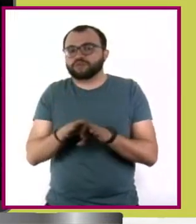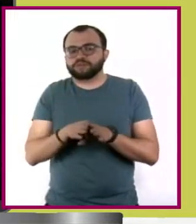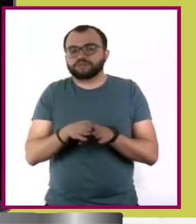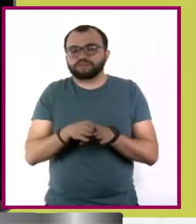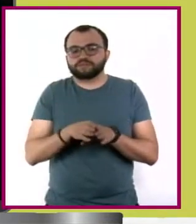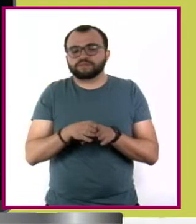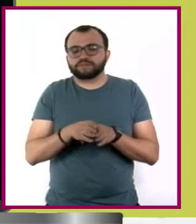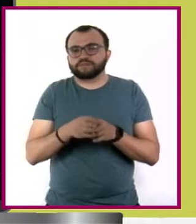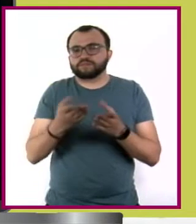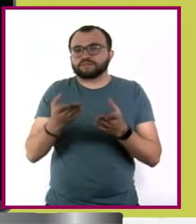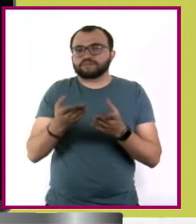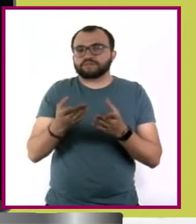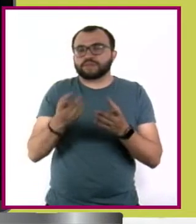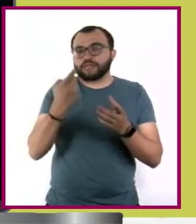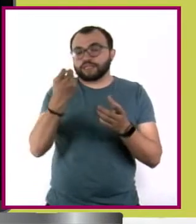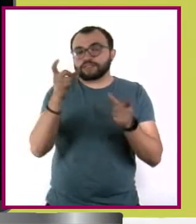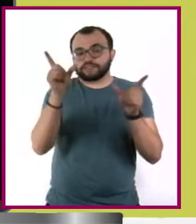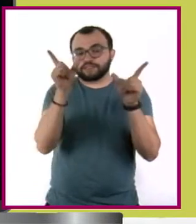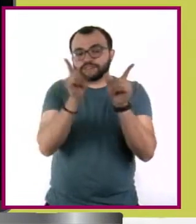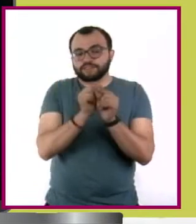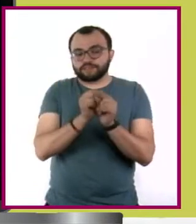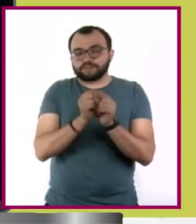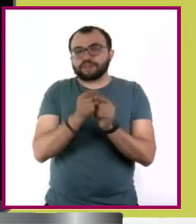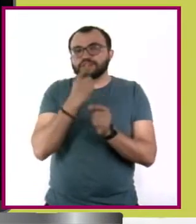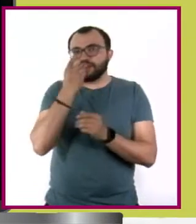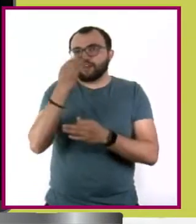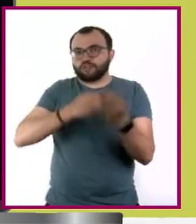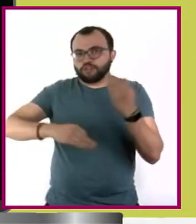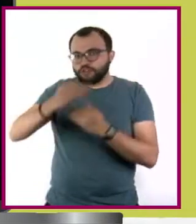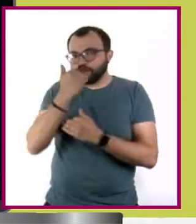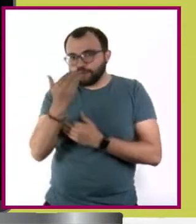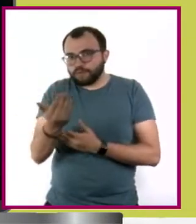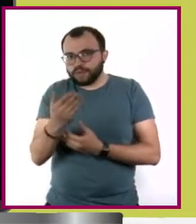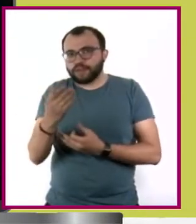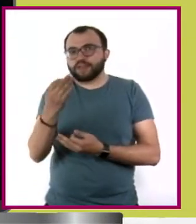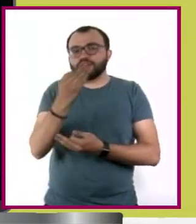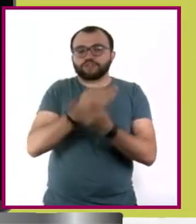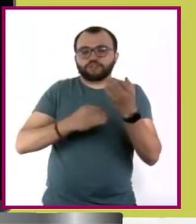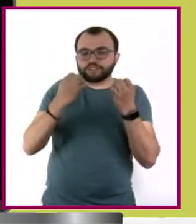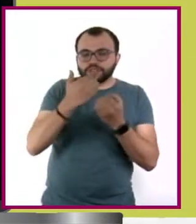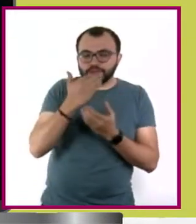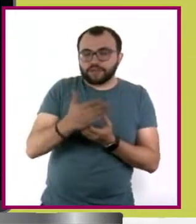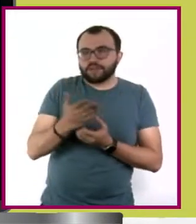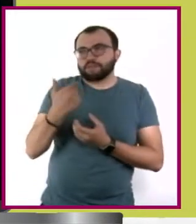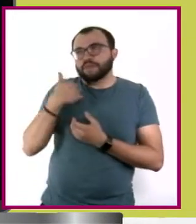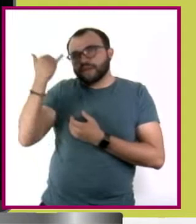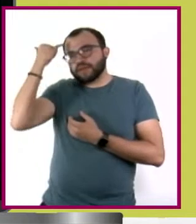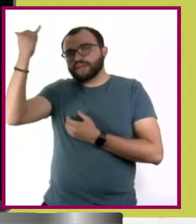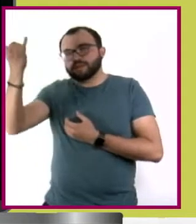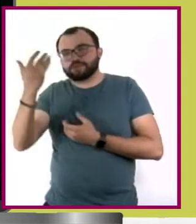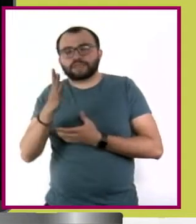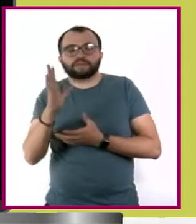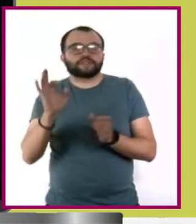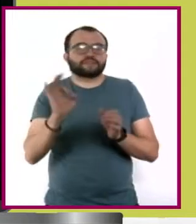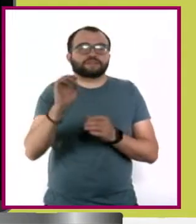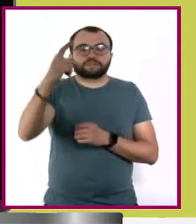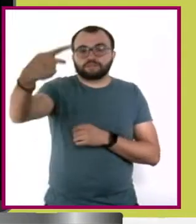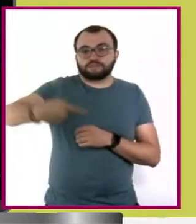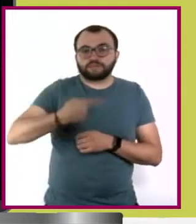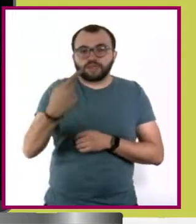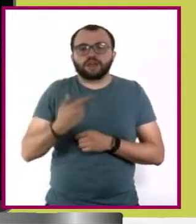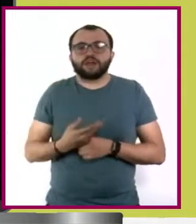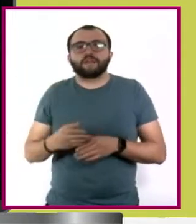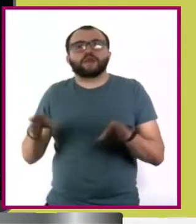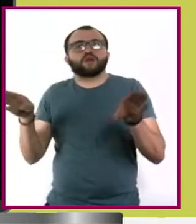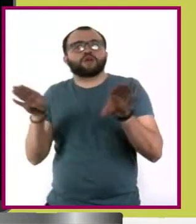ese es un resumen, ¿no? Estás diciendo todo bien o todo está bien. Se me ocurre si me preguntaras, oye, ¿cómo viene